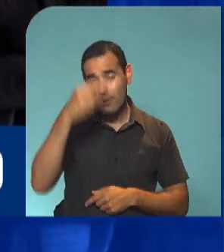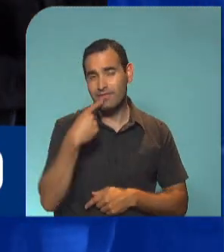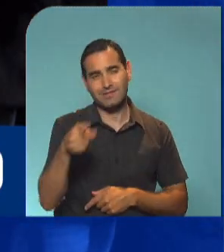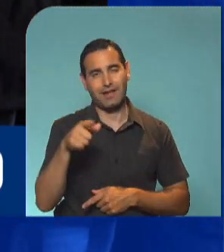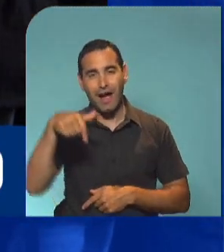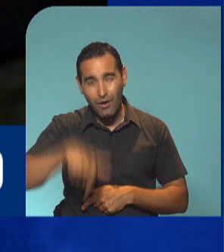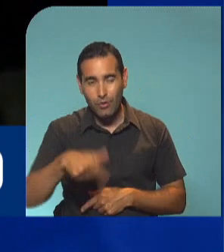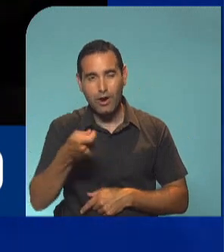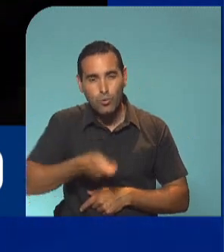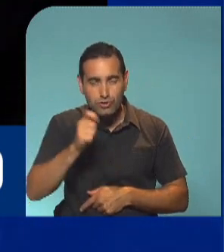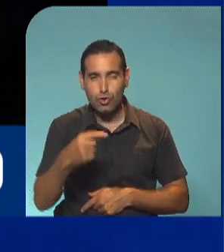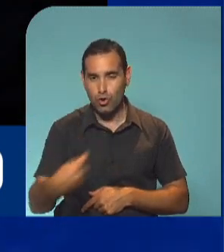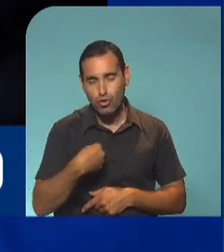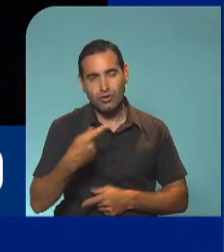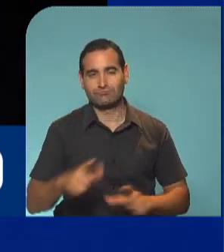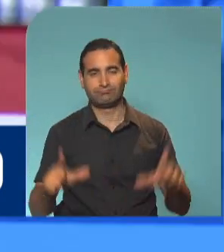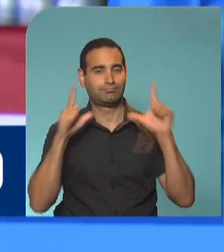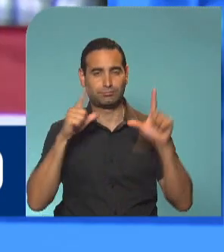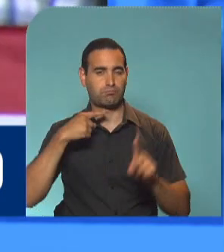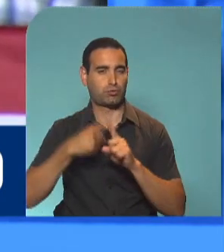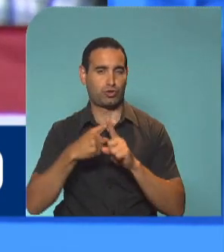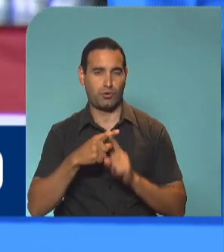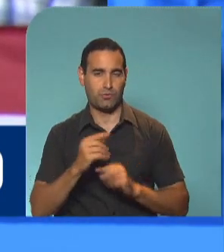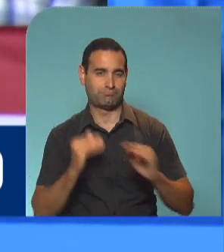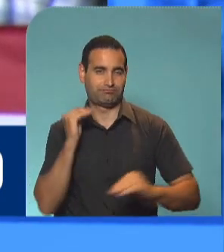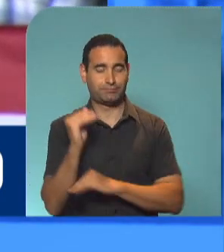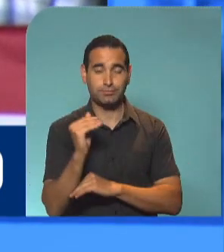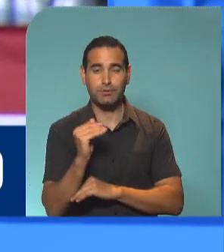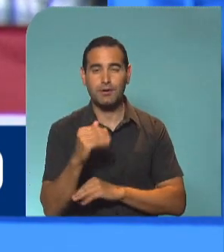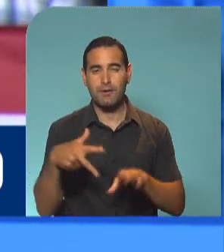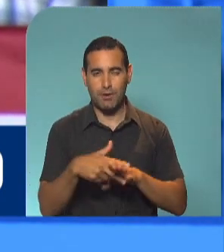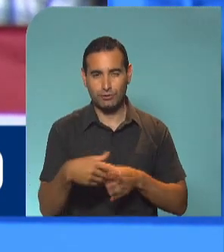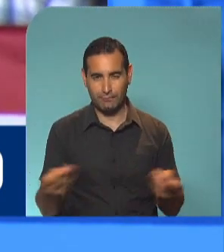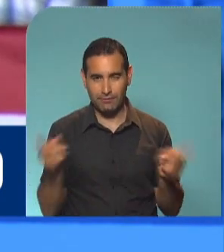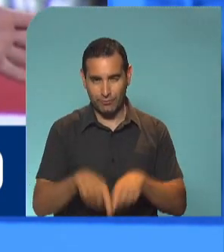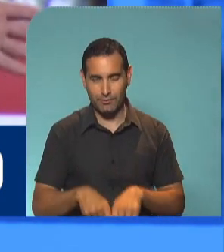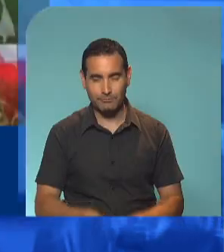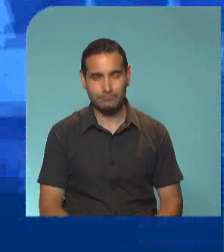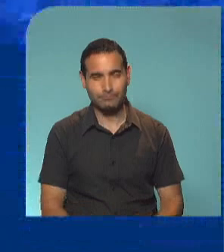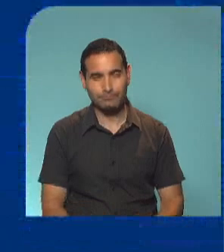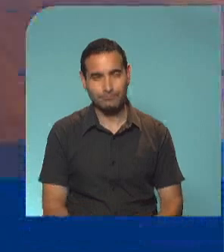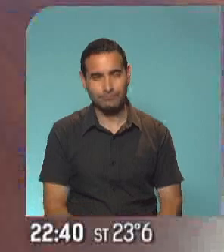popularidad por las nubes. Los detalles luego de la pausa. Ya volvemos.